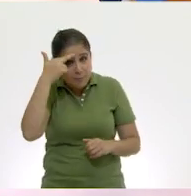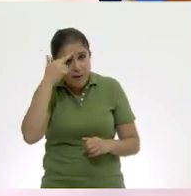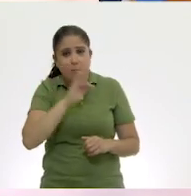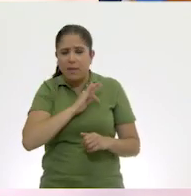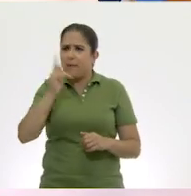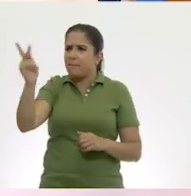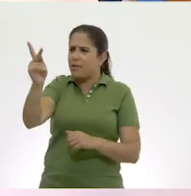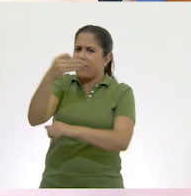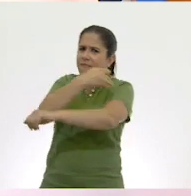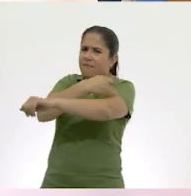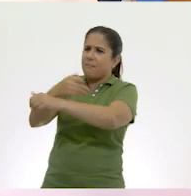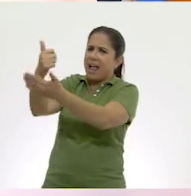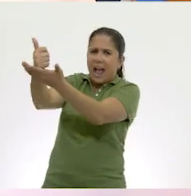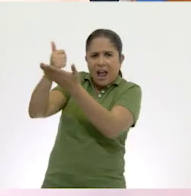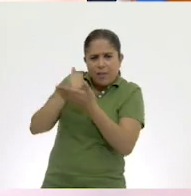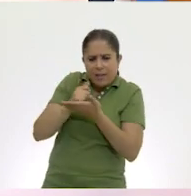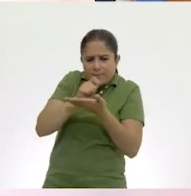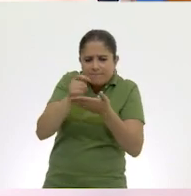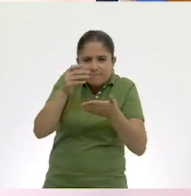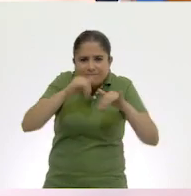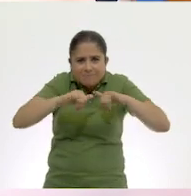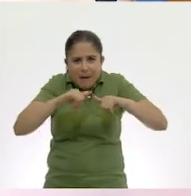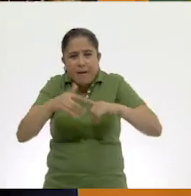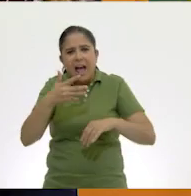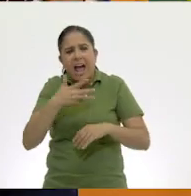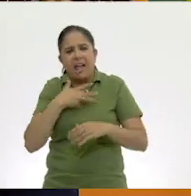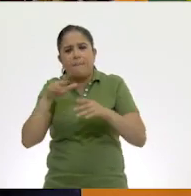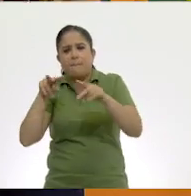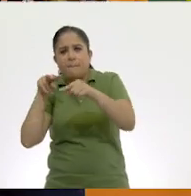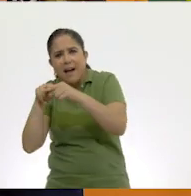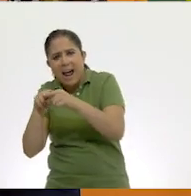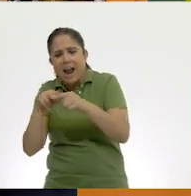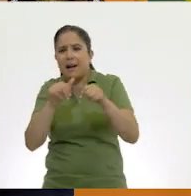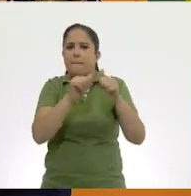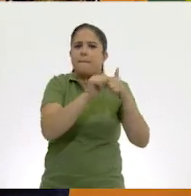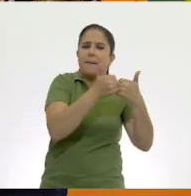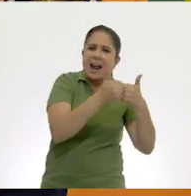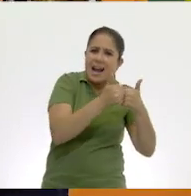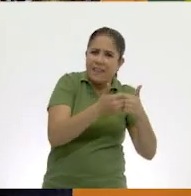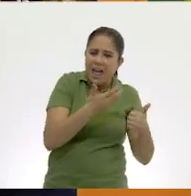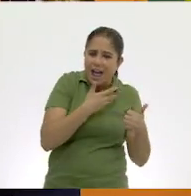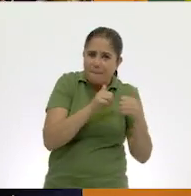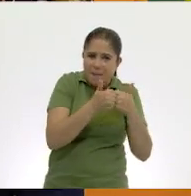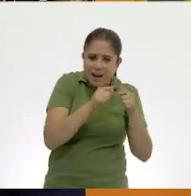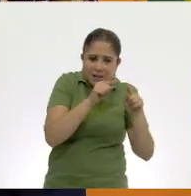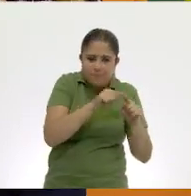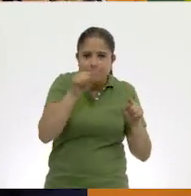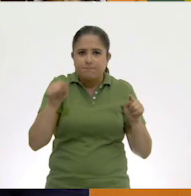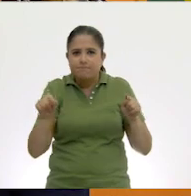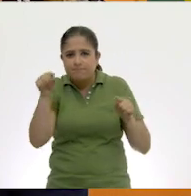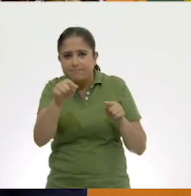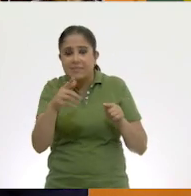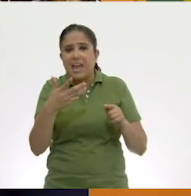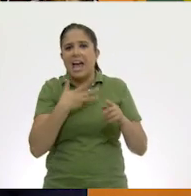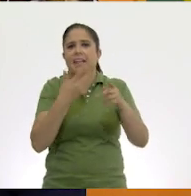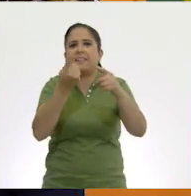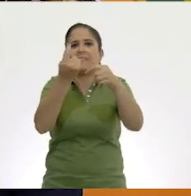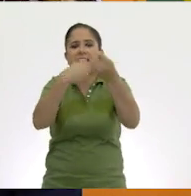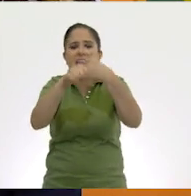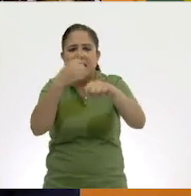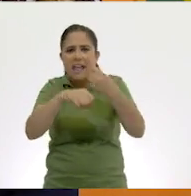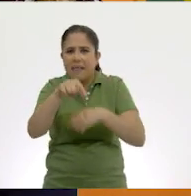preguntarle a sus familiares que hay ser que si hay un parque si hay una panadería como dice ale o tal vez hay una tiendita